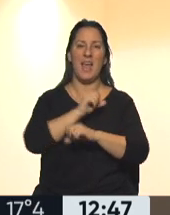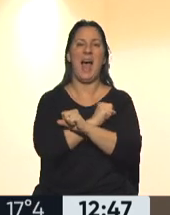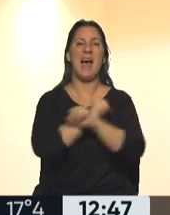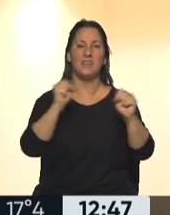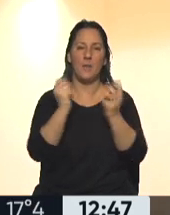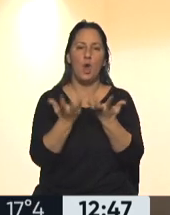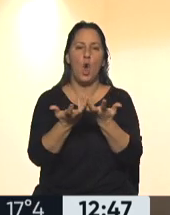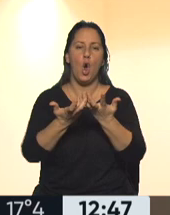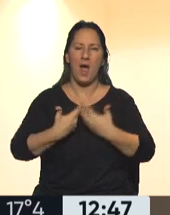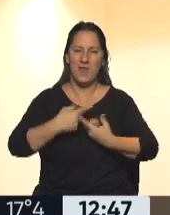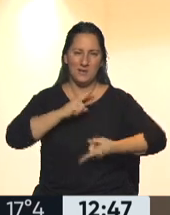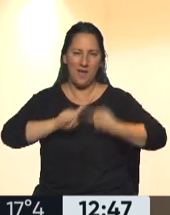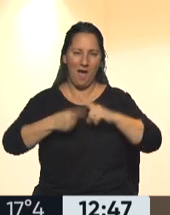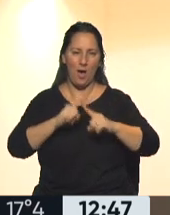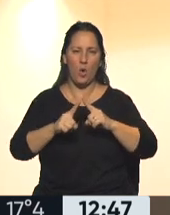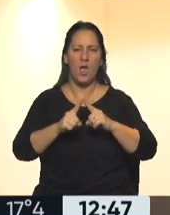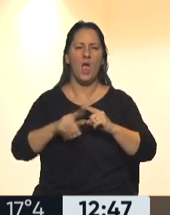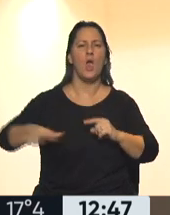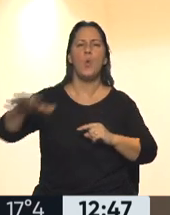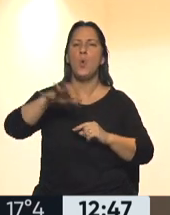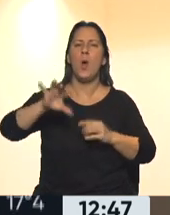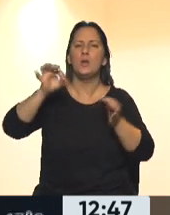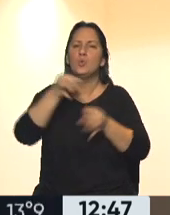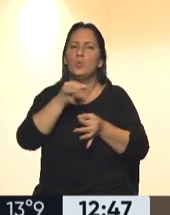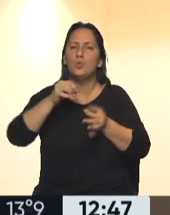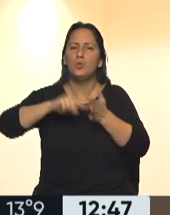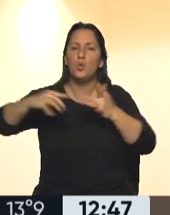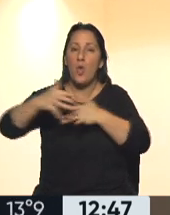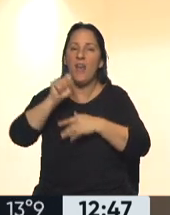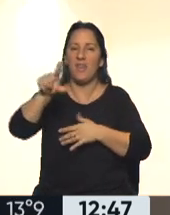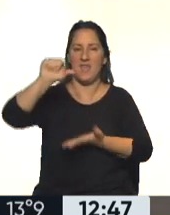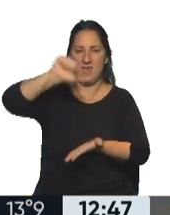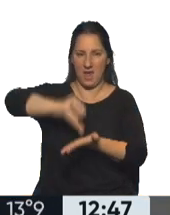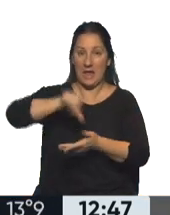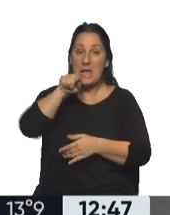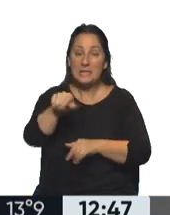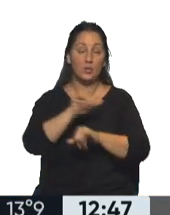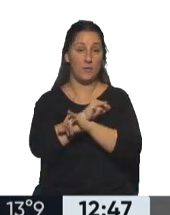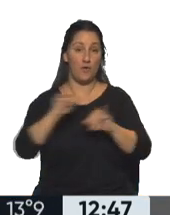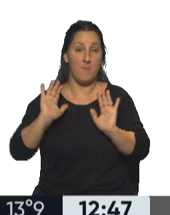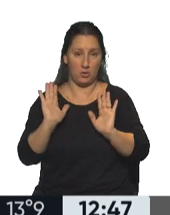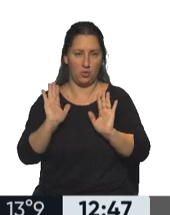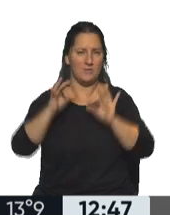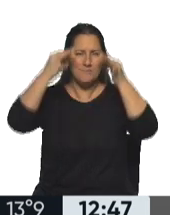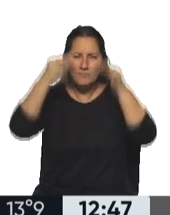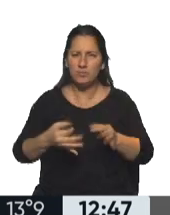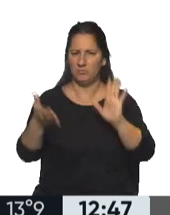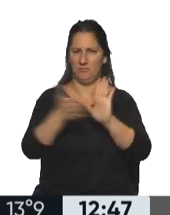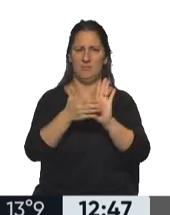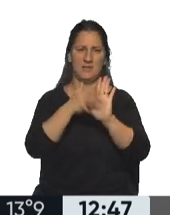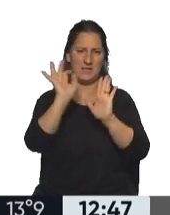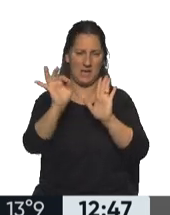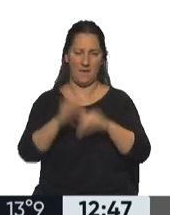haber organizado incluso en una ciudad determinada de irán así que eso es información esos ya está certificado en la causa judicial